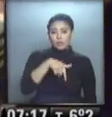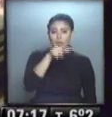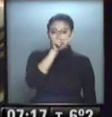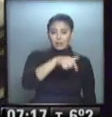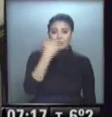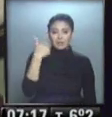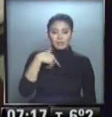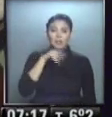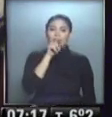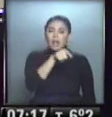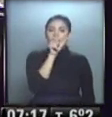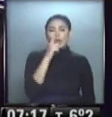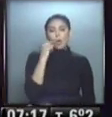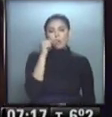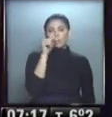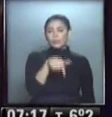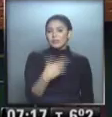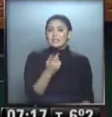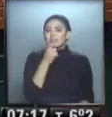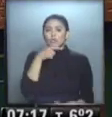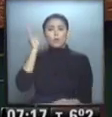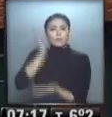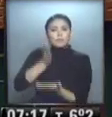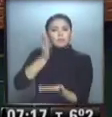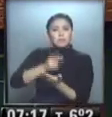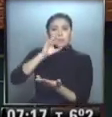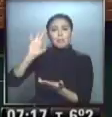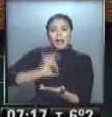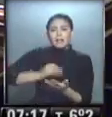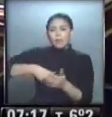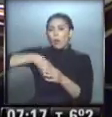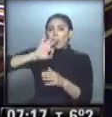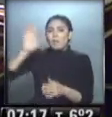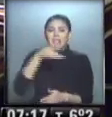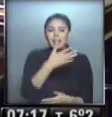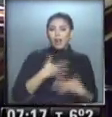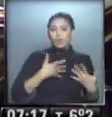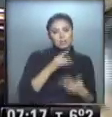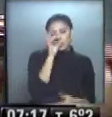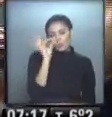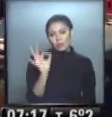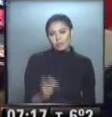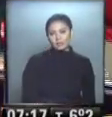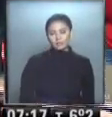creo que ninguna condena pueda satisfacerlo plenamente.